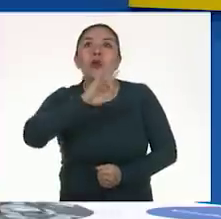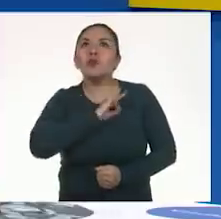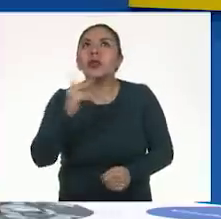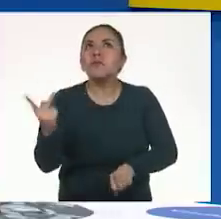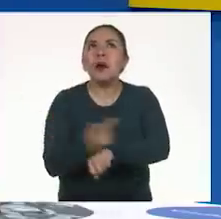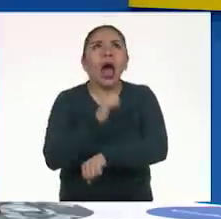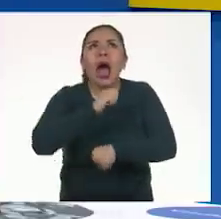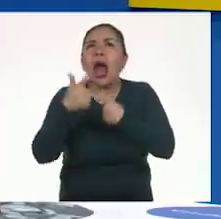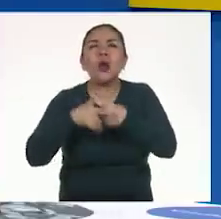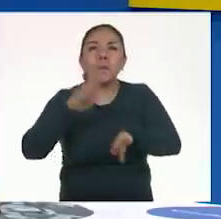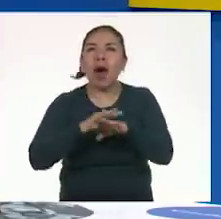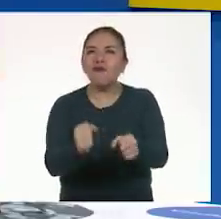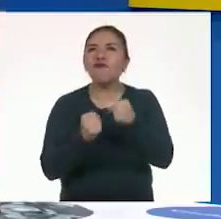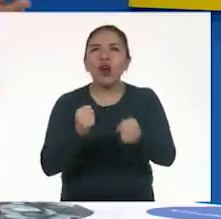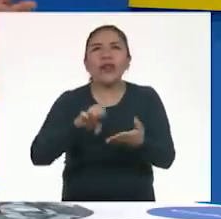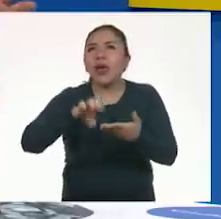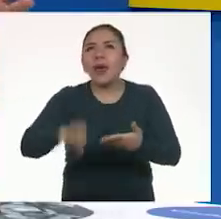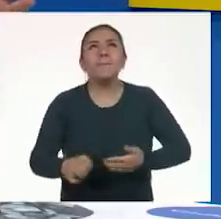ocurrir cosas más fuertes.